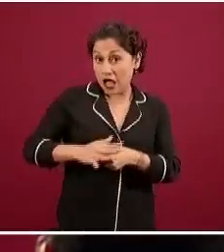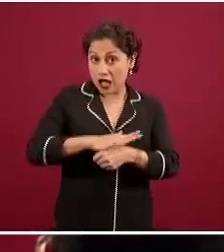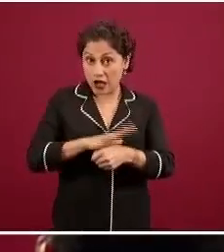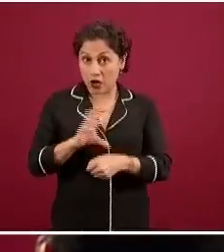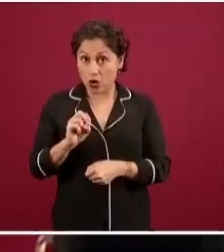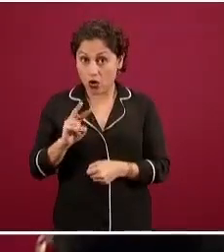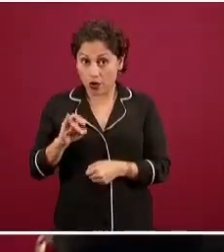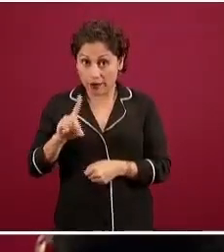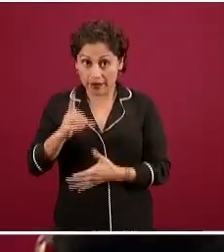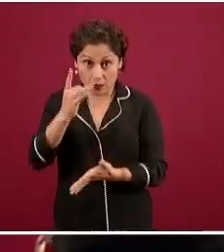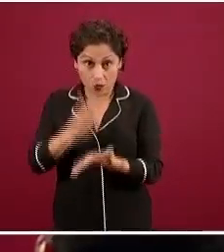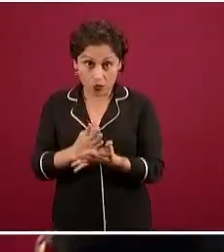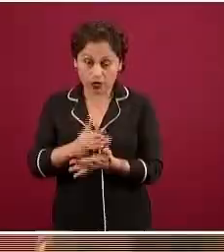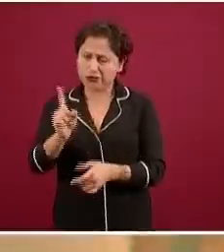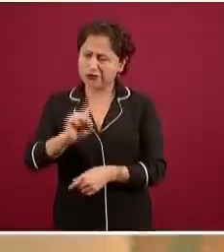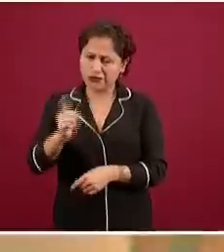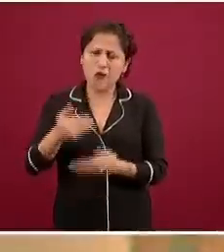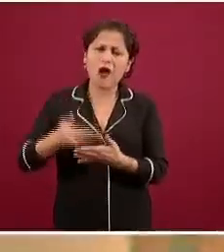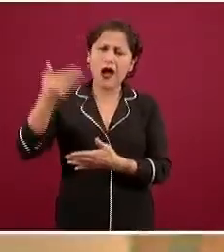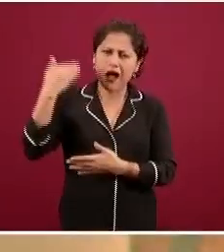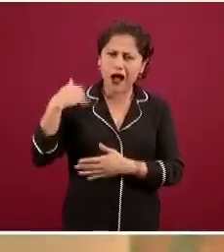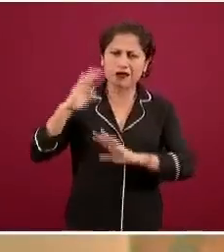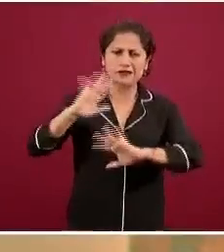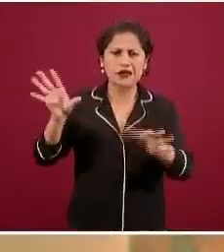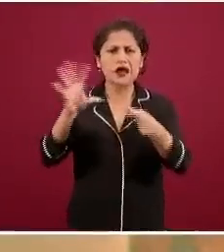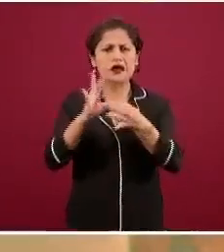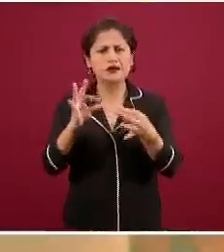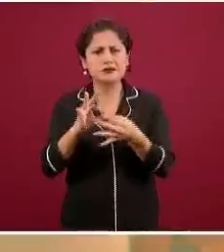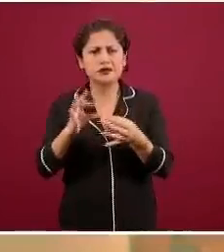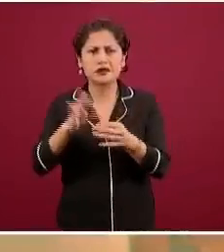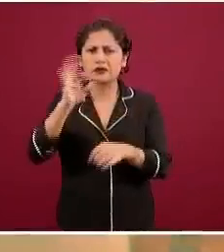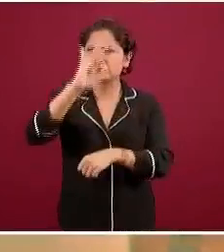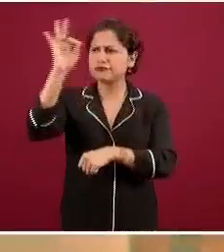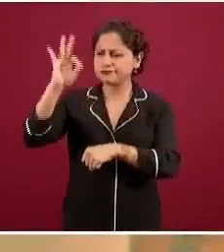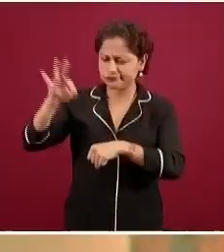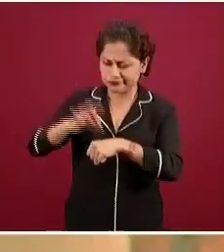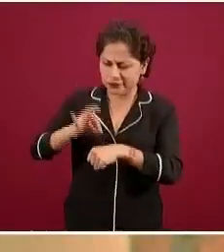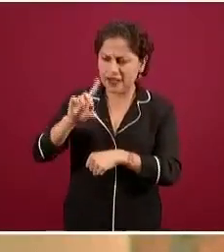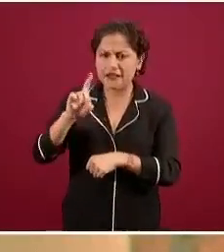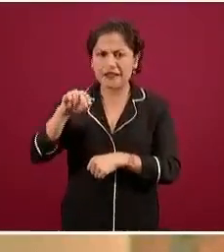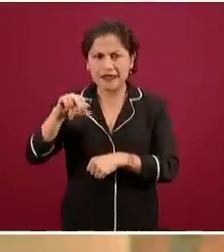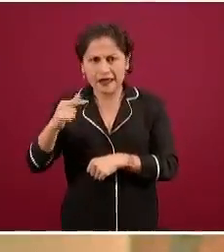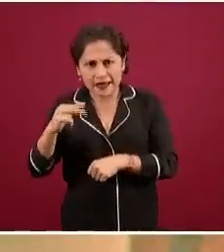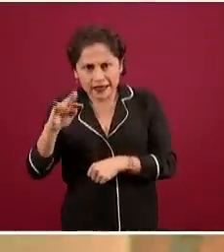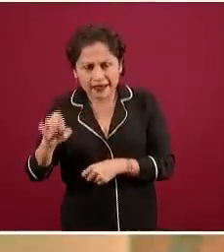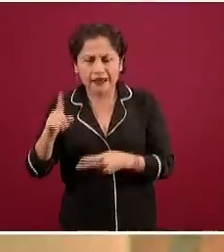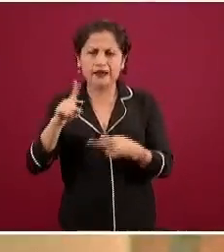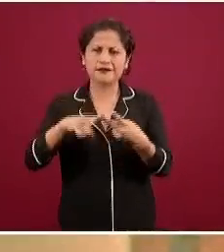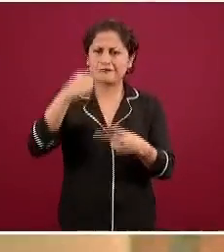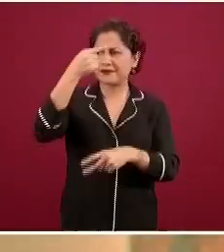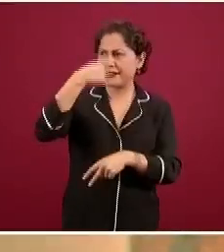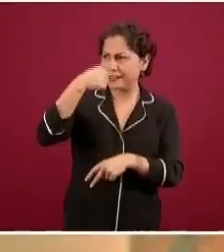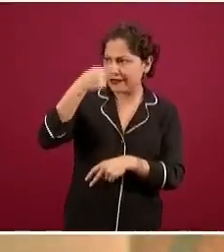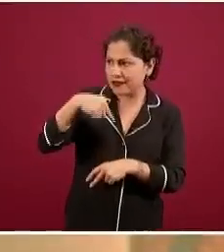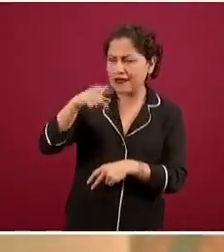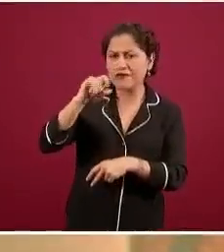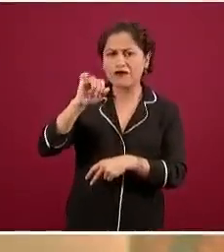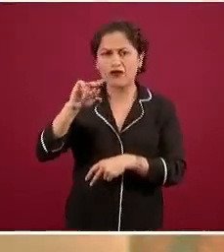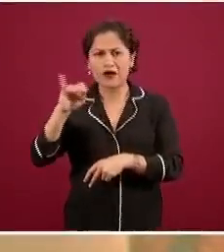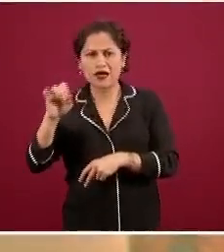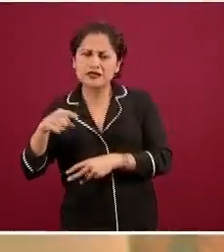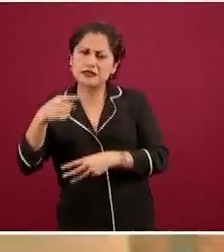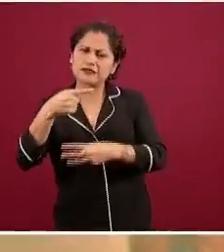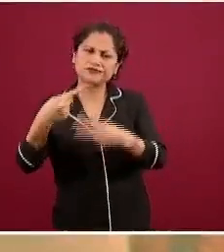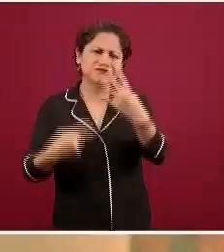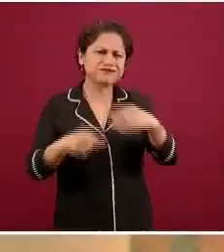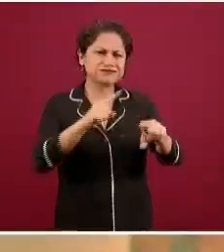ocasiones, para el dengue, para la influenza, para cualquier enfermedad, es muy importante saber que el